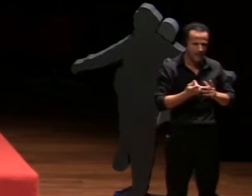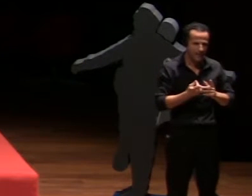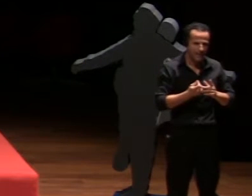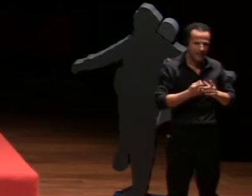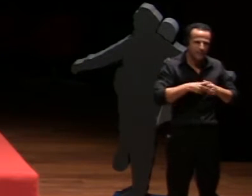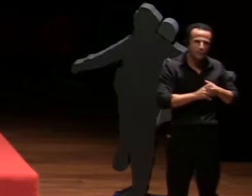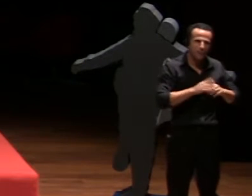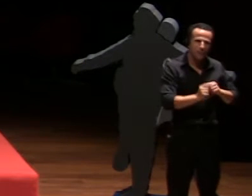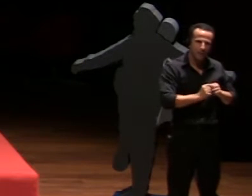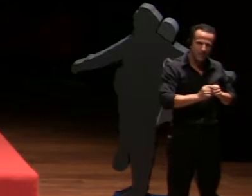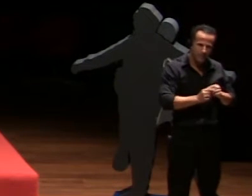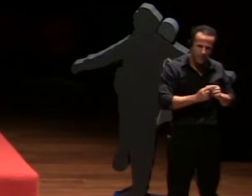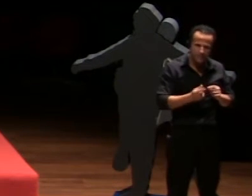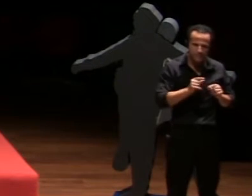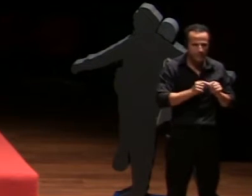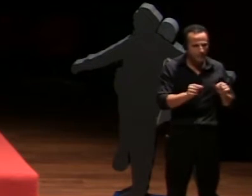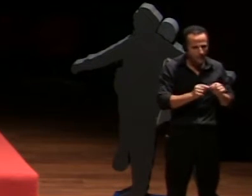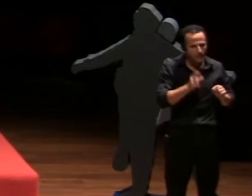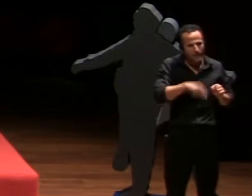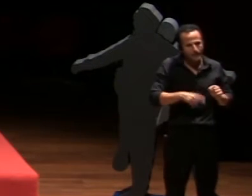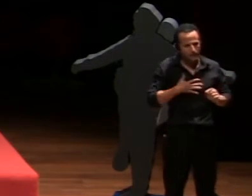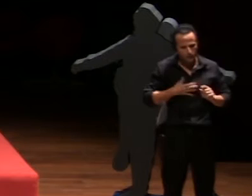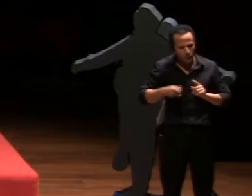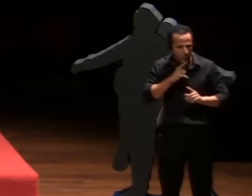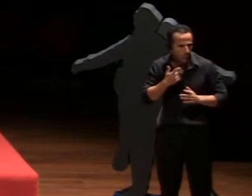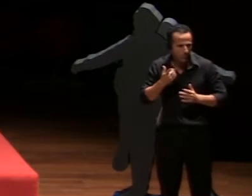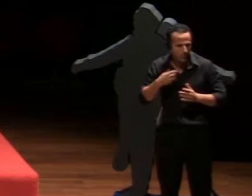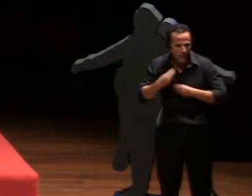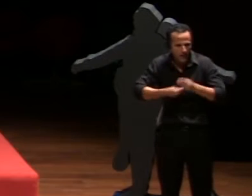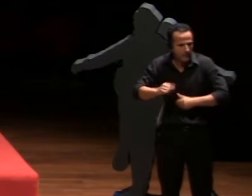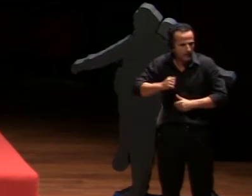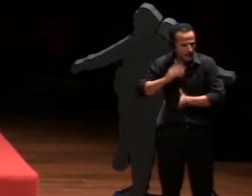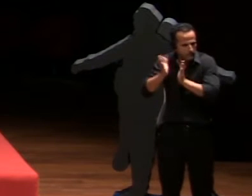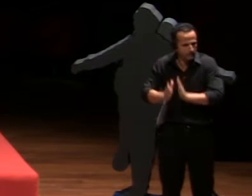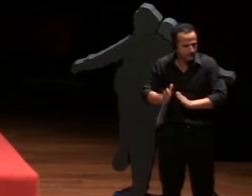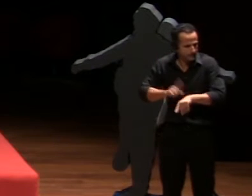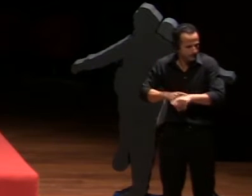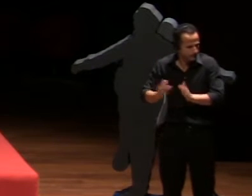medida y el efecto clínico de nuestras intervenciones.